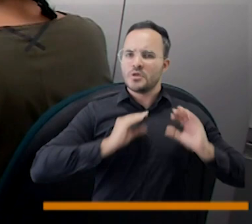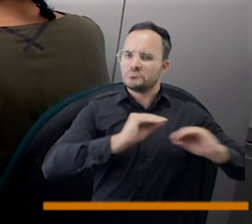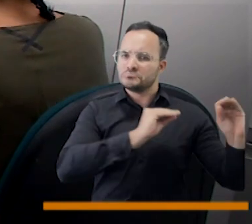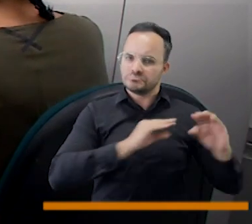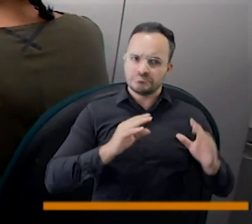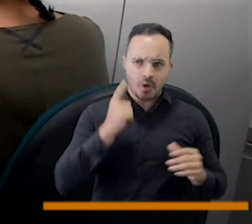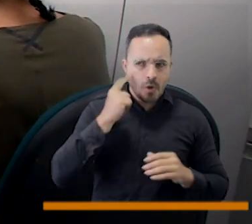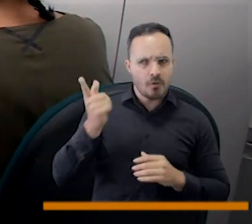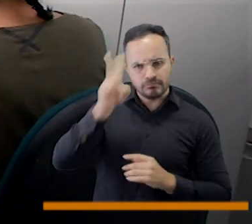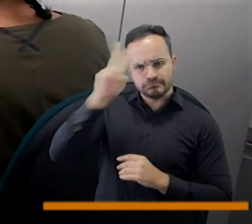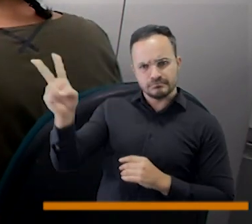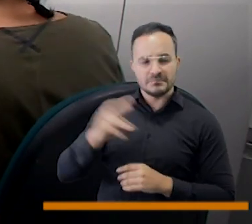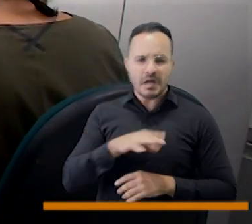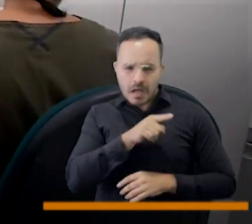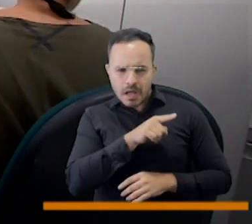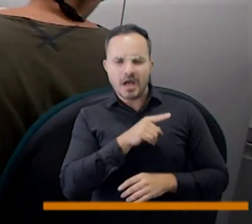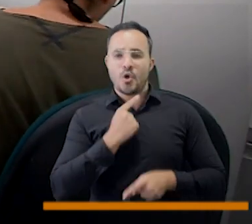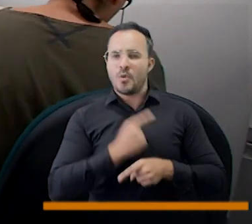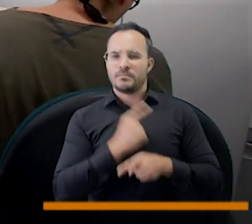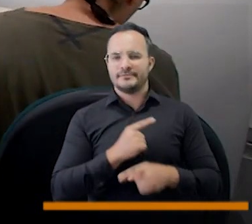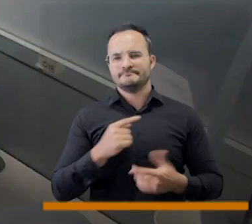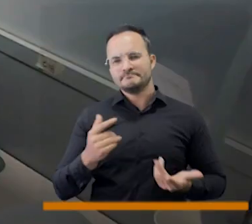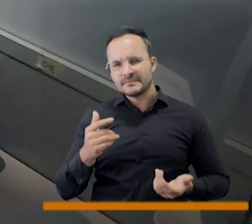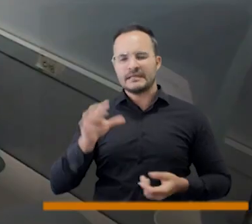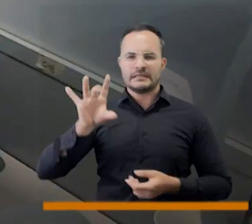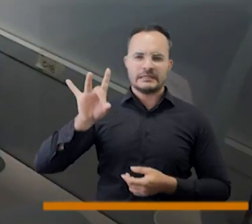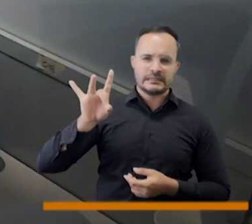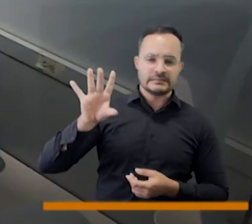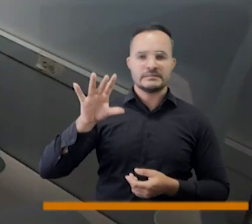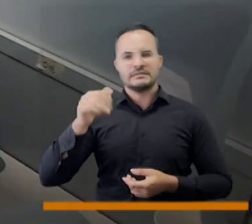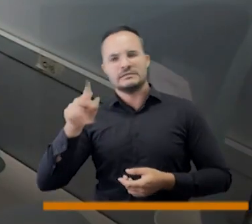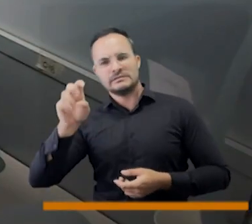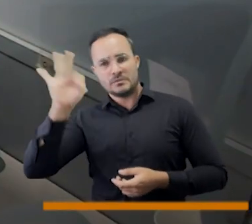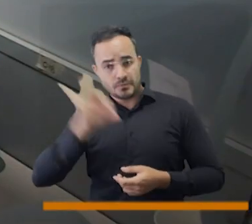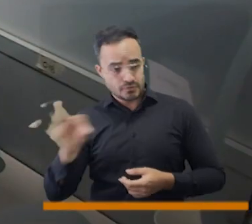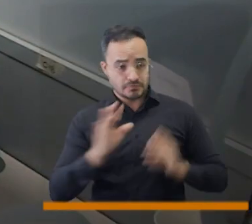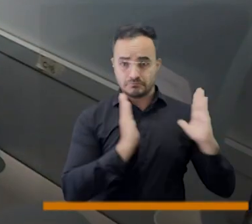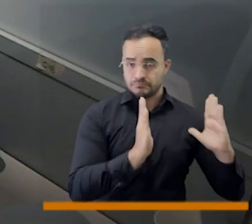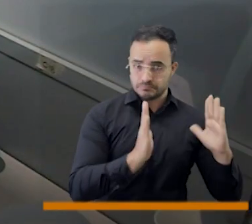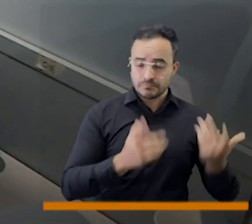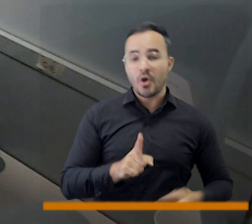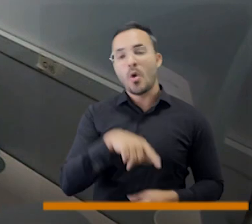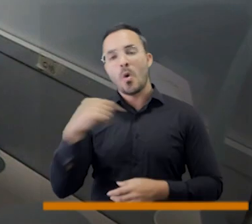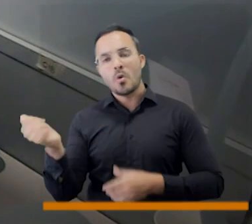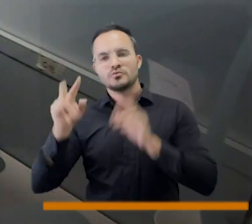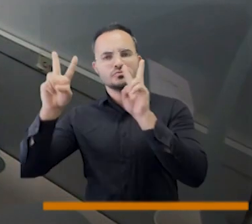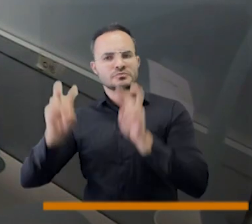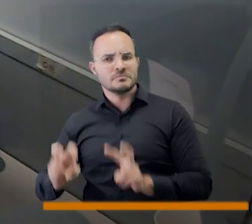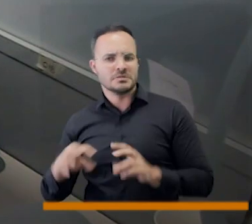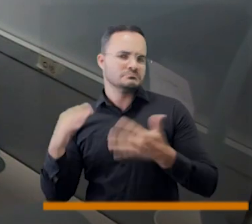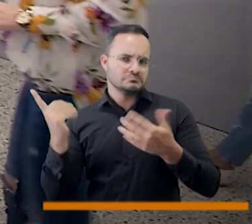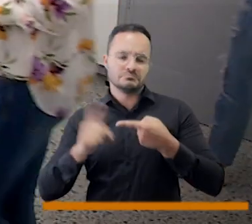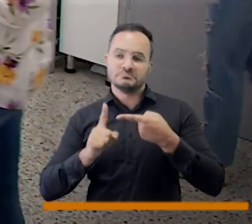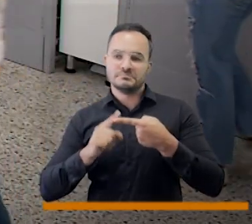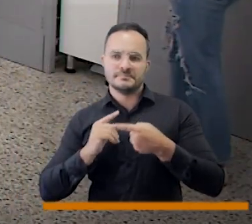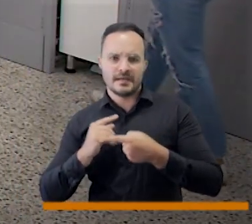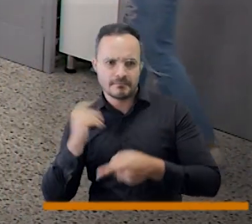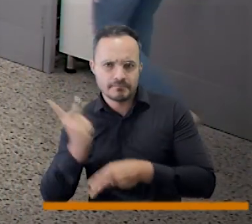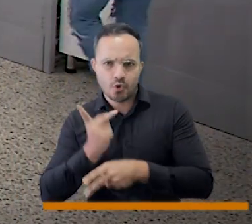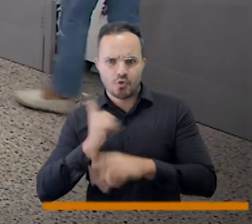personal de la administración municipal, con un cumplimiento alrededor del 115%, y en contraste encontramos